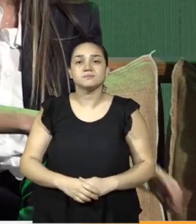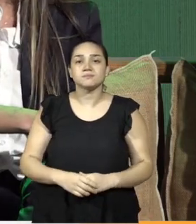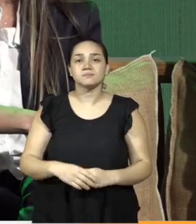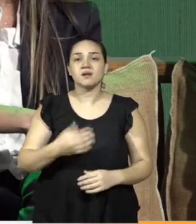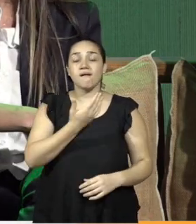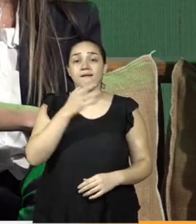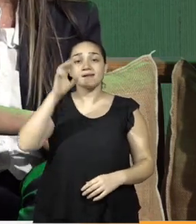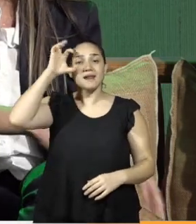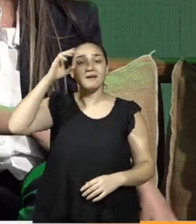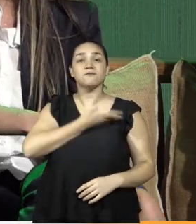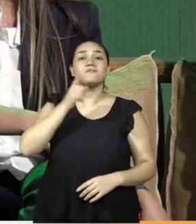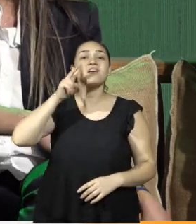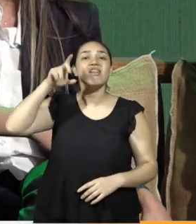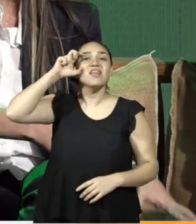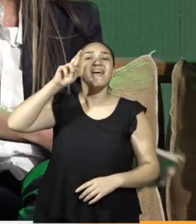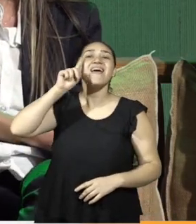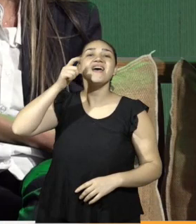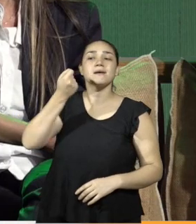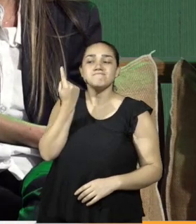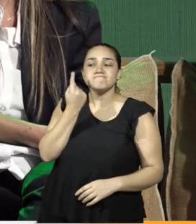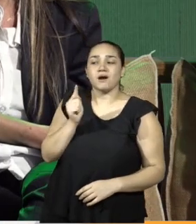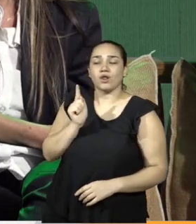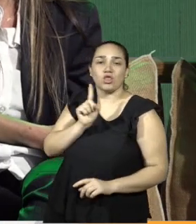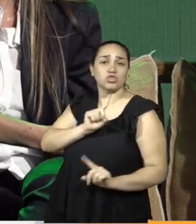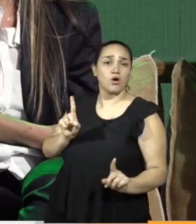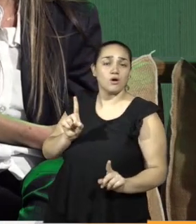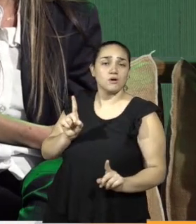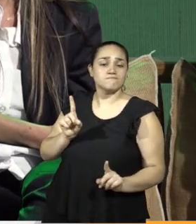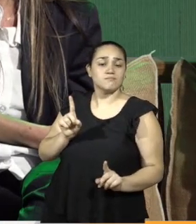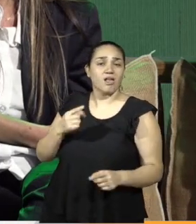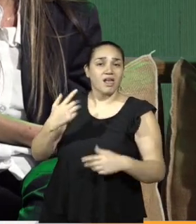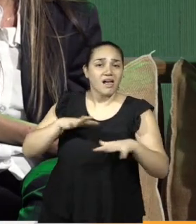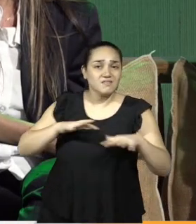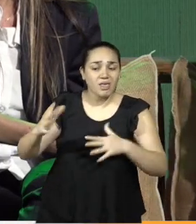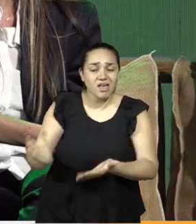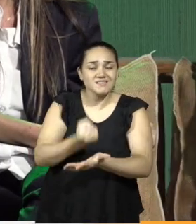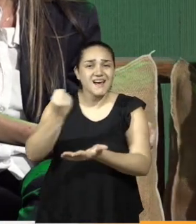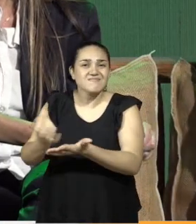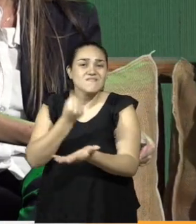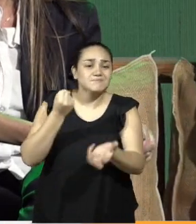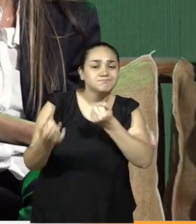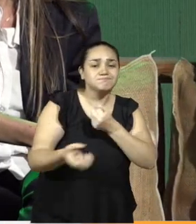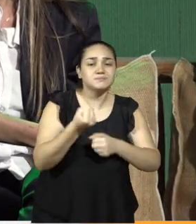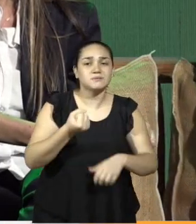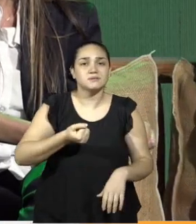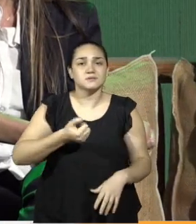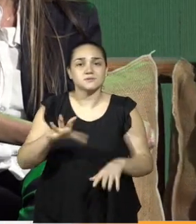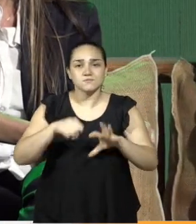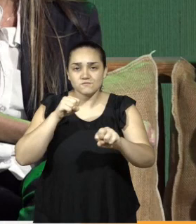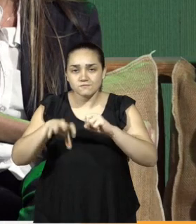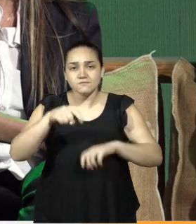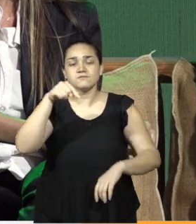refinería, pero no de actividad extractiva que haya comprometido acuíferos o haya